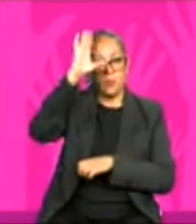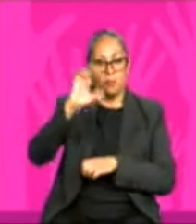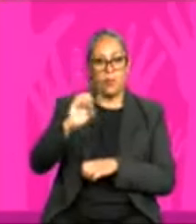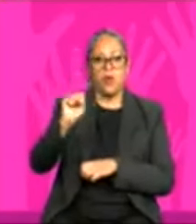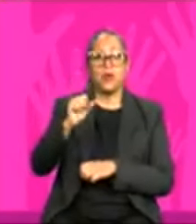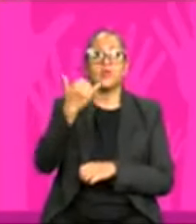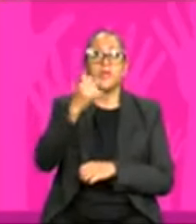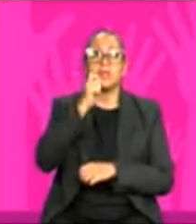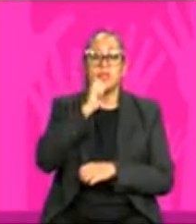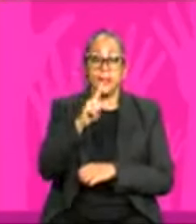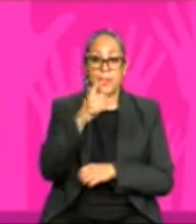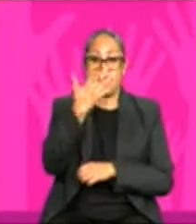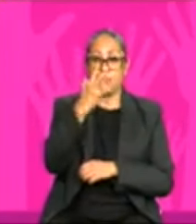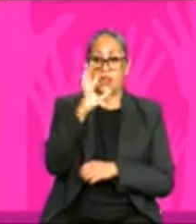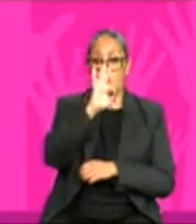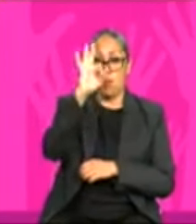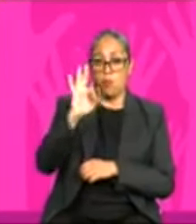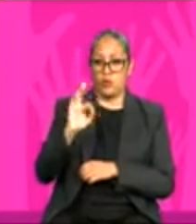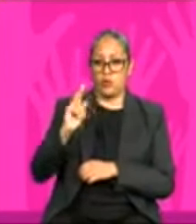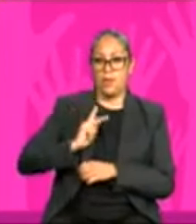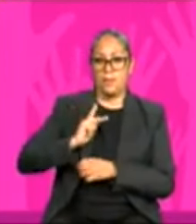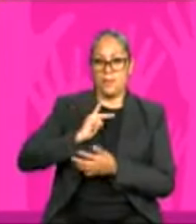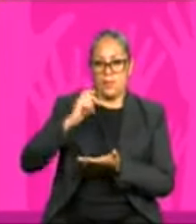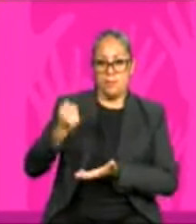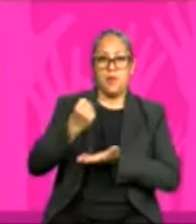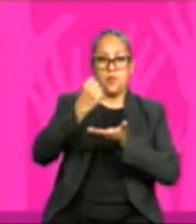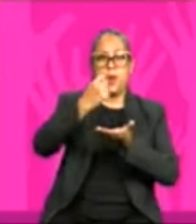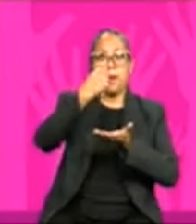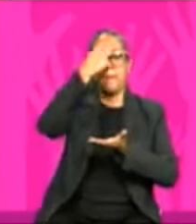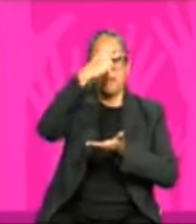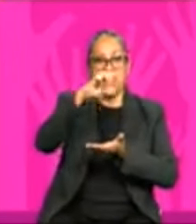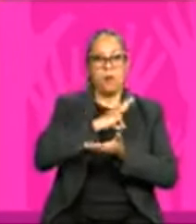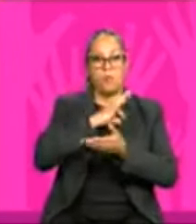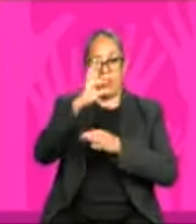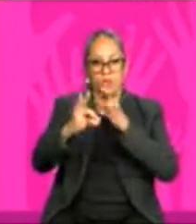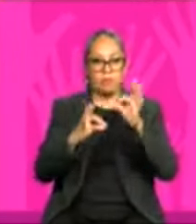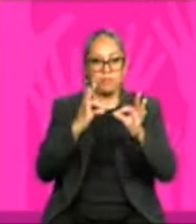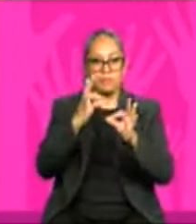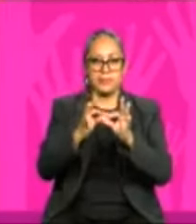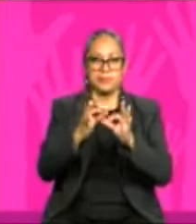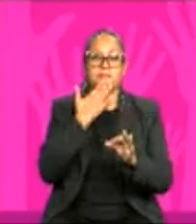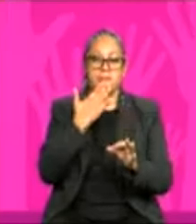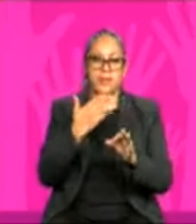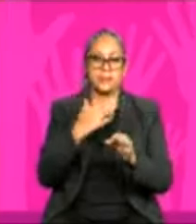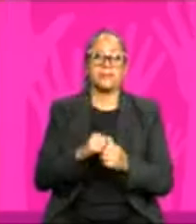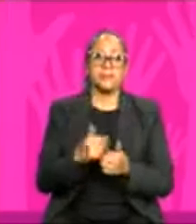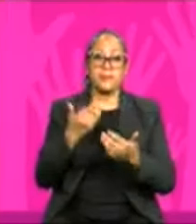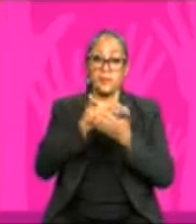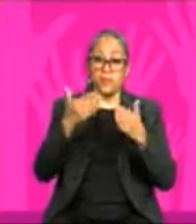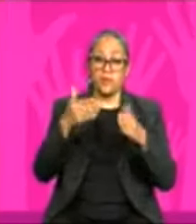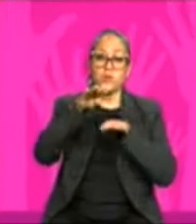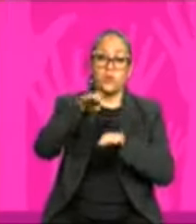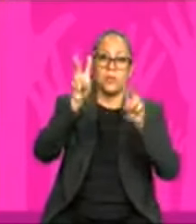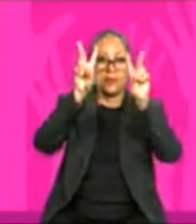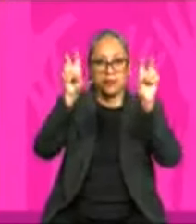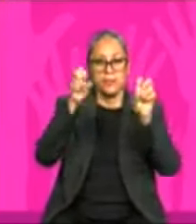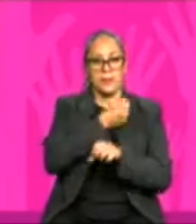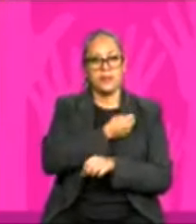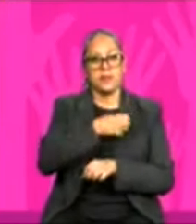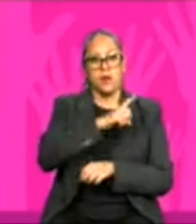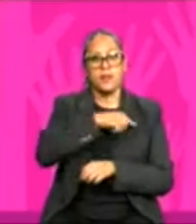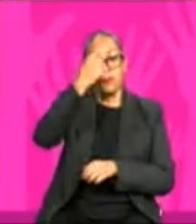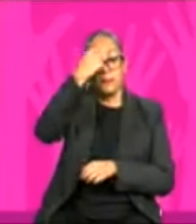comprometer el 5% del presupuesto para que pueda cumplir con sus funciones. En materia de salud, para mí